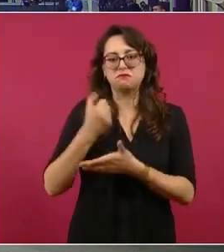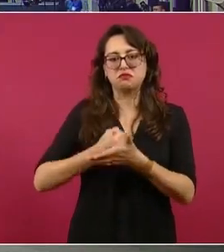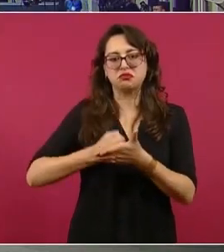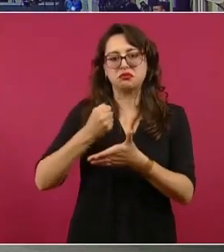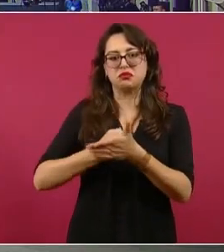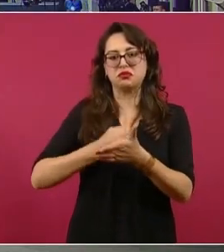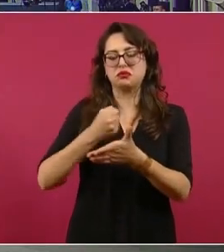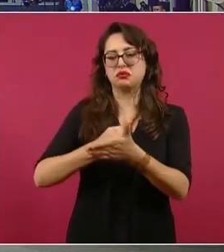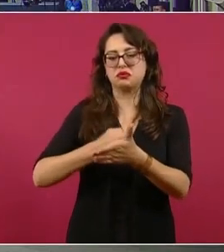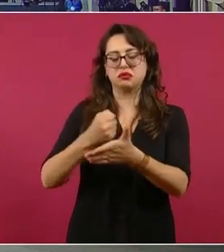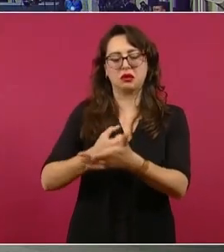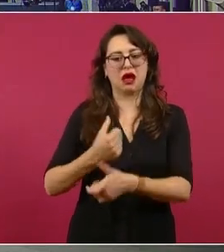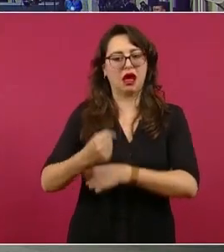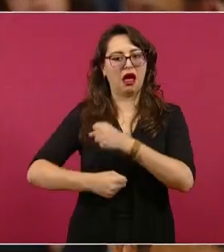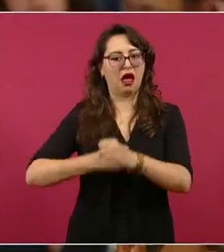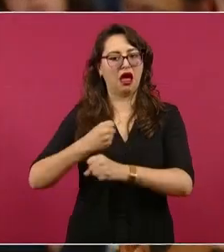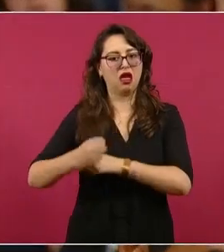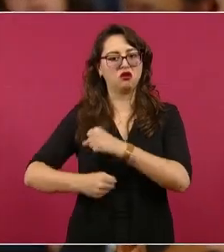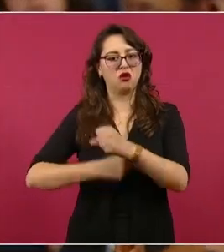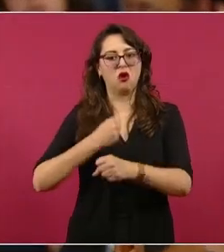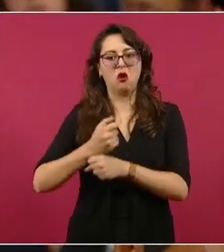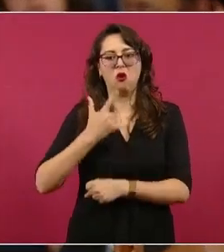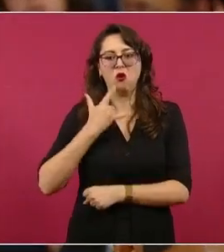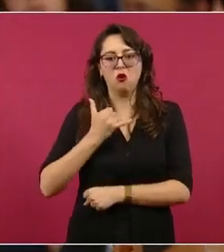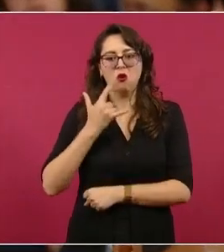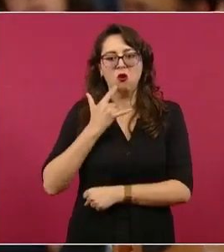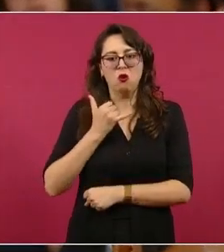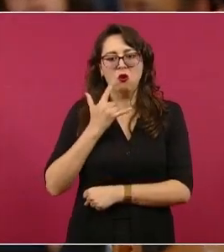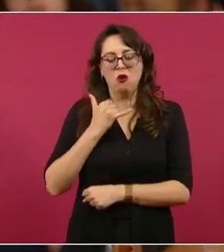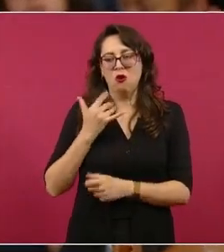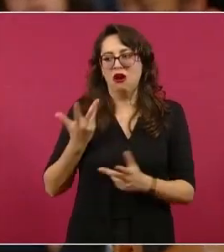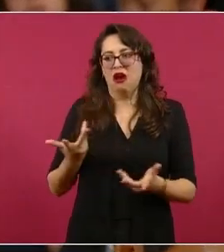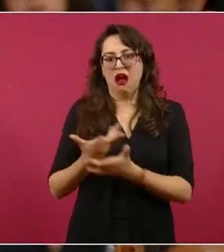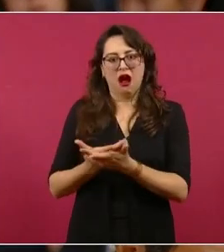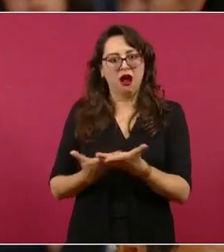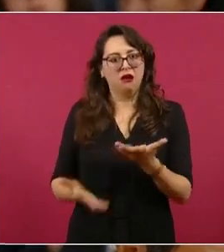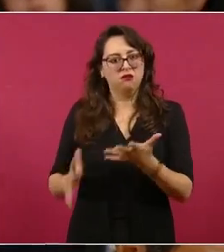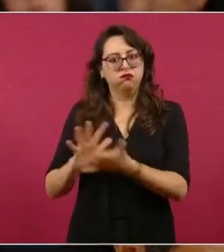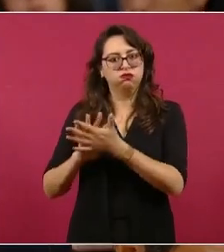histórico que, bueno, desafortunadamente también se encuentran con elementos